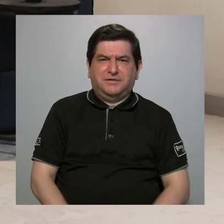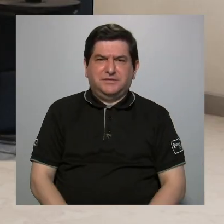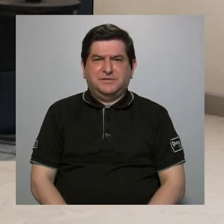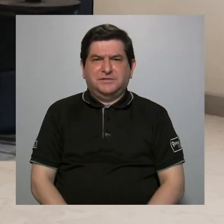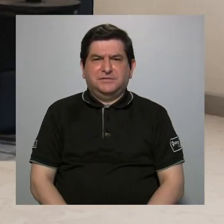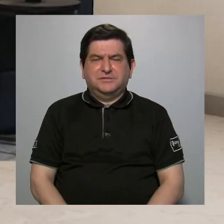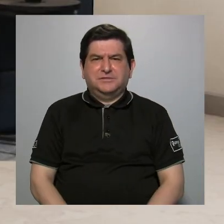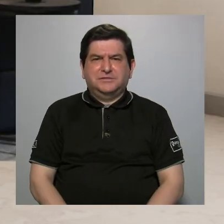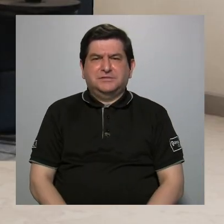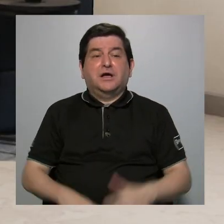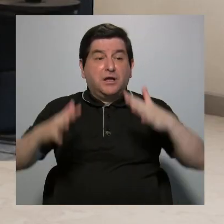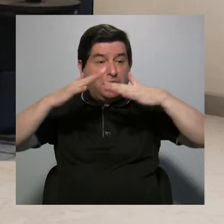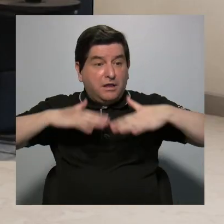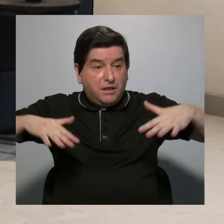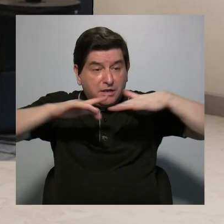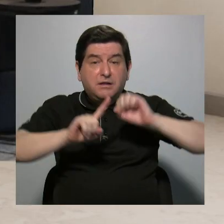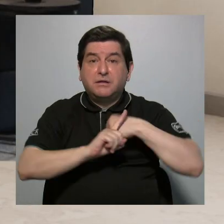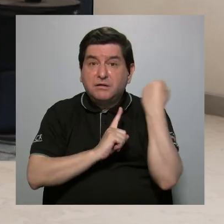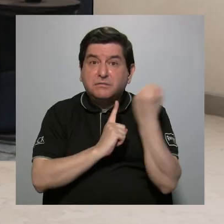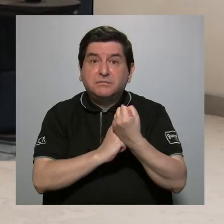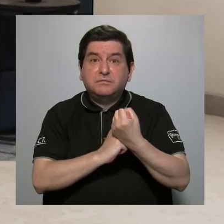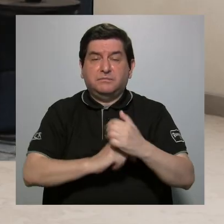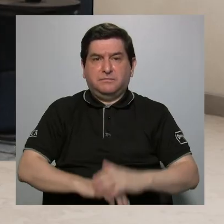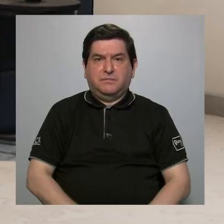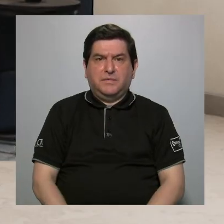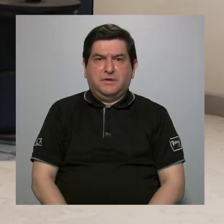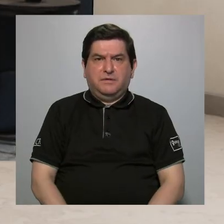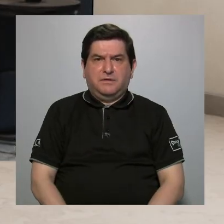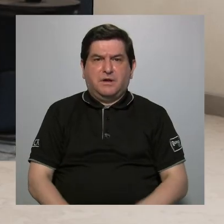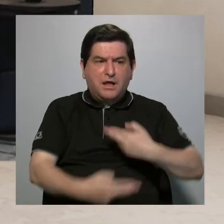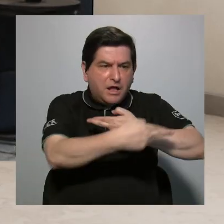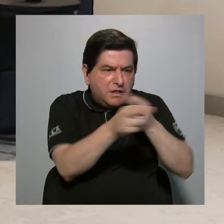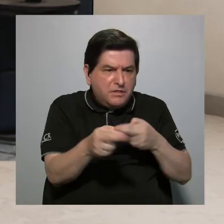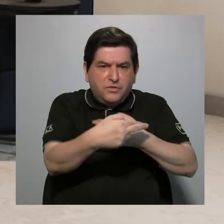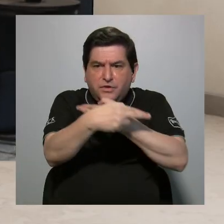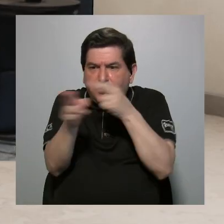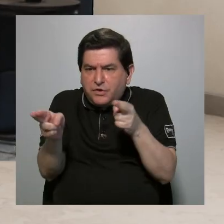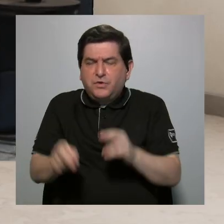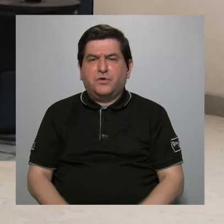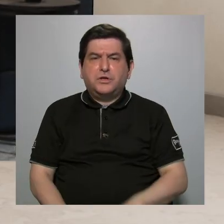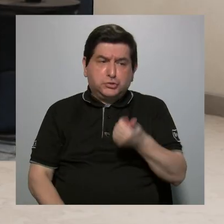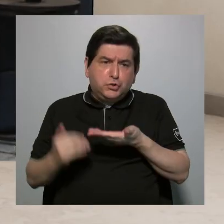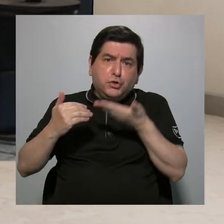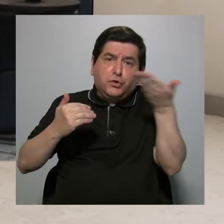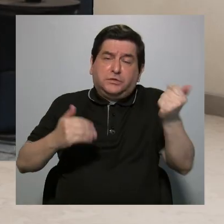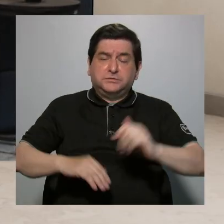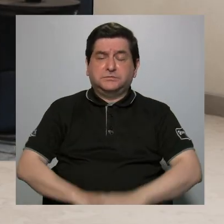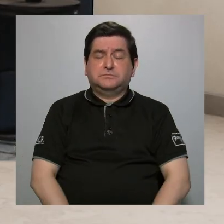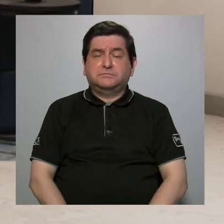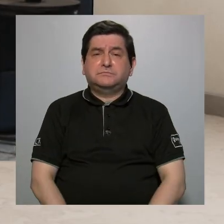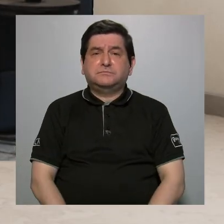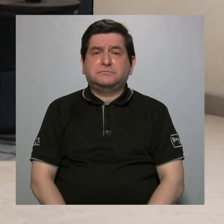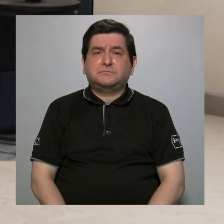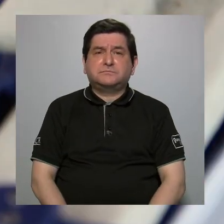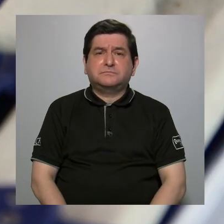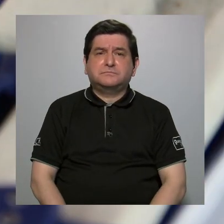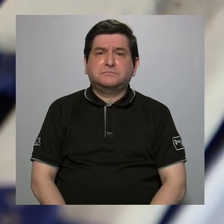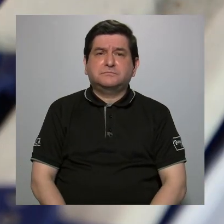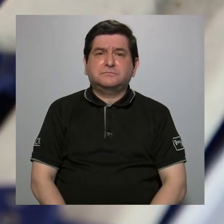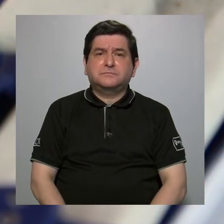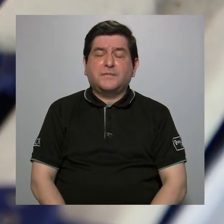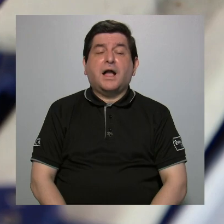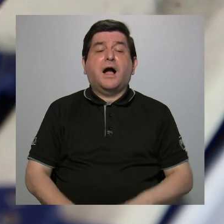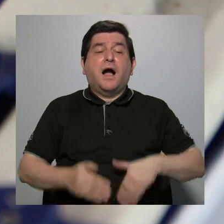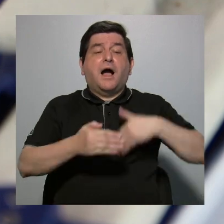de climatología, de regionalización, etcétera, etcétera, ¿verdad?